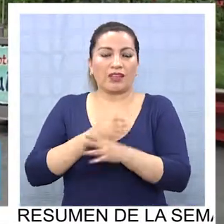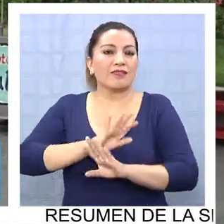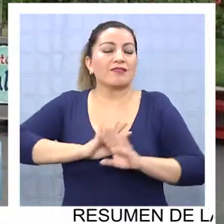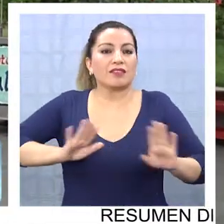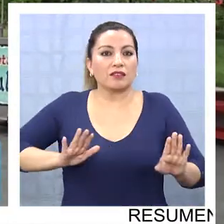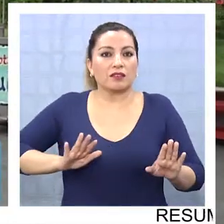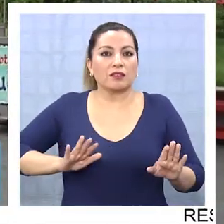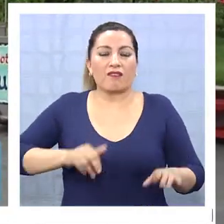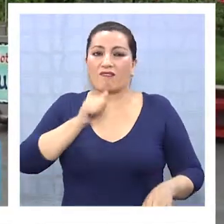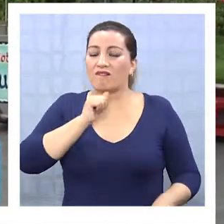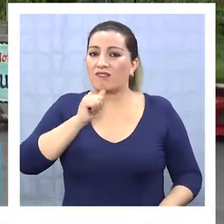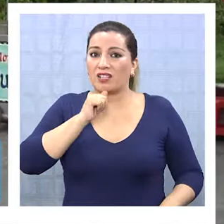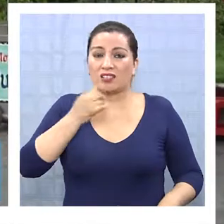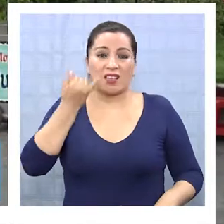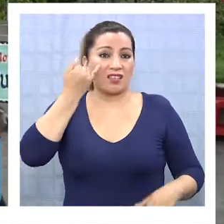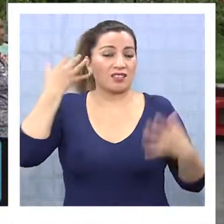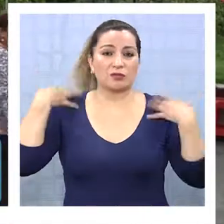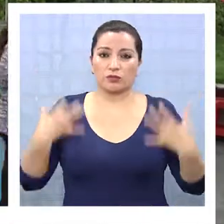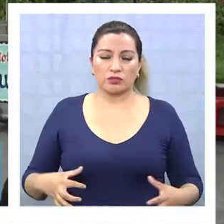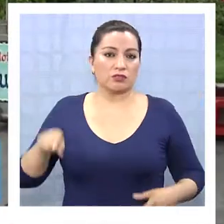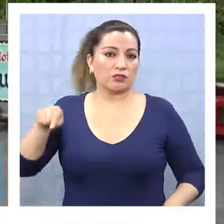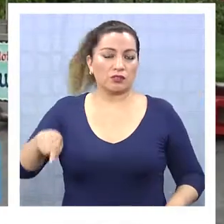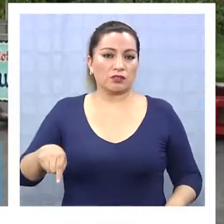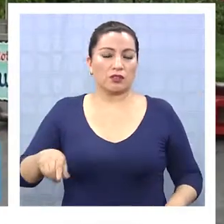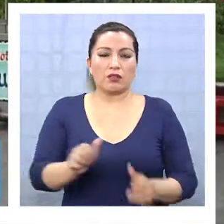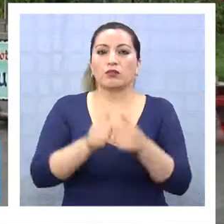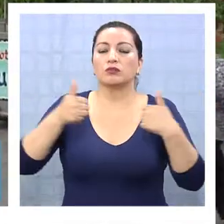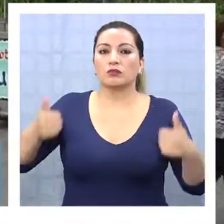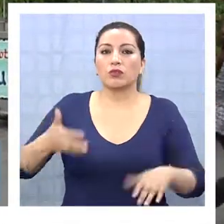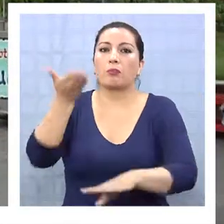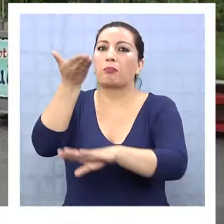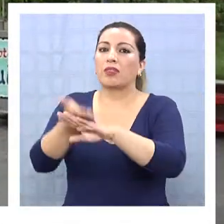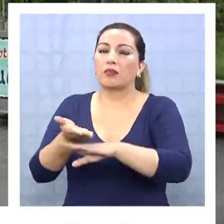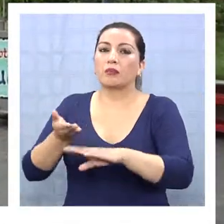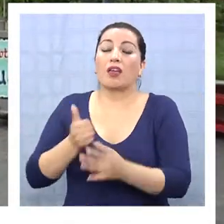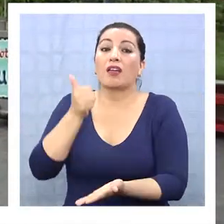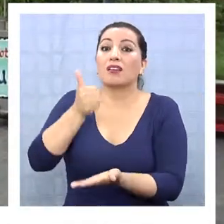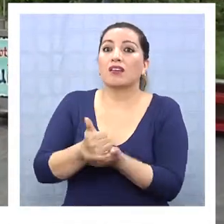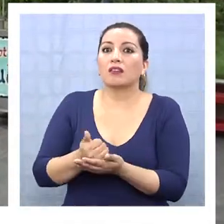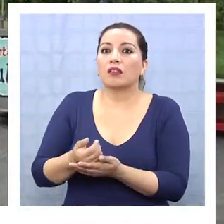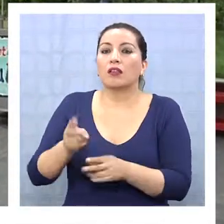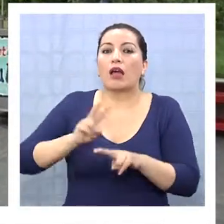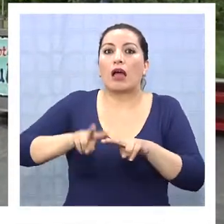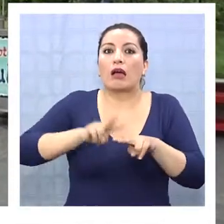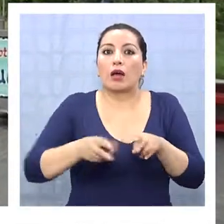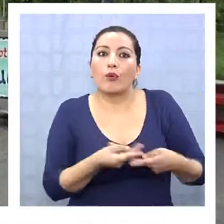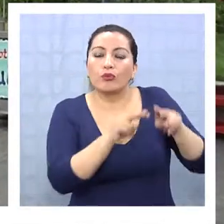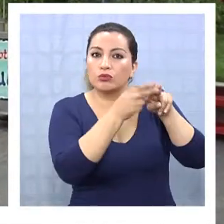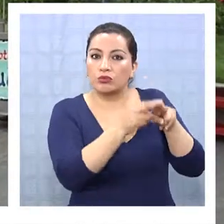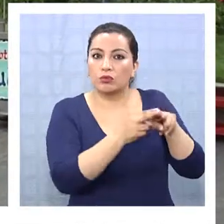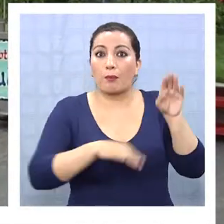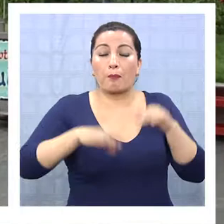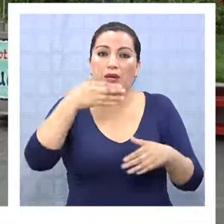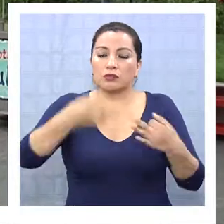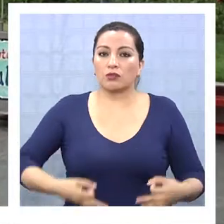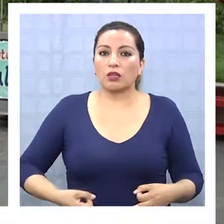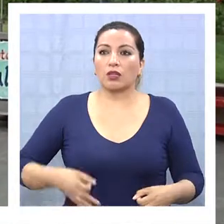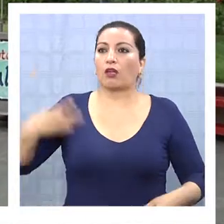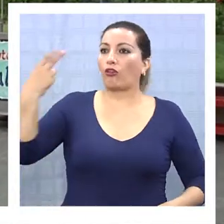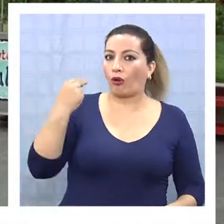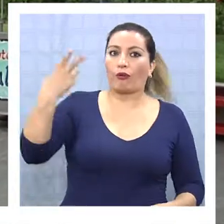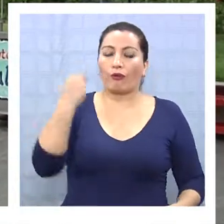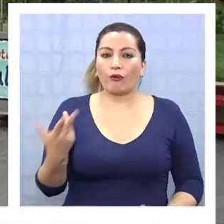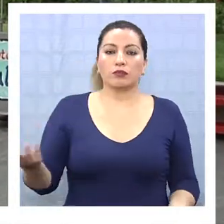itemizado. La verdad es que es una irresponsabilidad y demuestra por qué hoy día nuestra autoridad, que le hemos pedido, alcalde hagamos vereda, no, hagamos más seguridad,